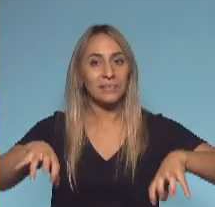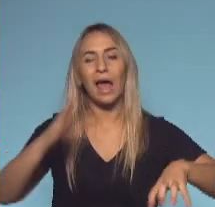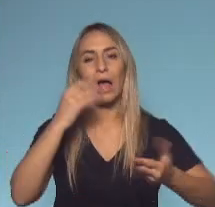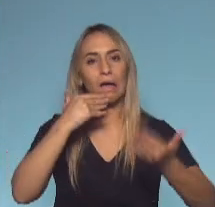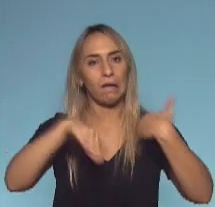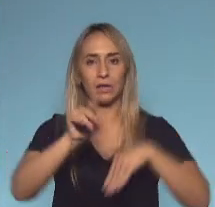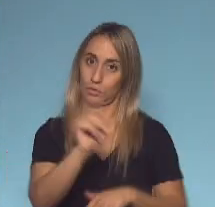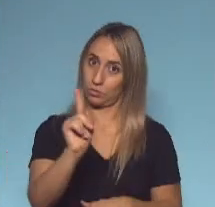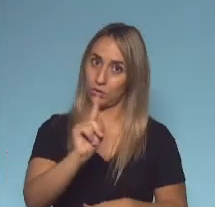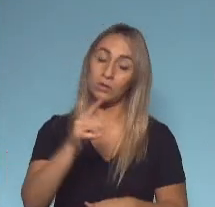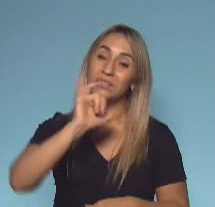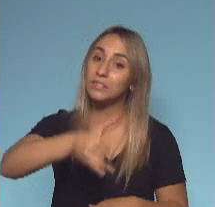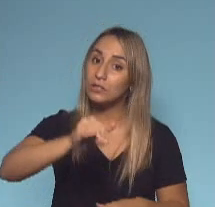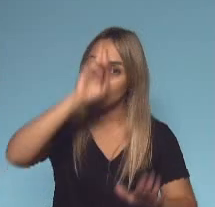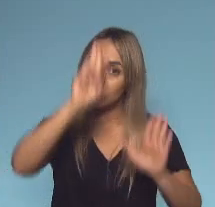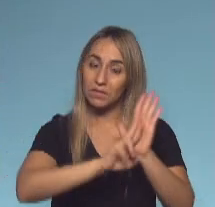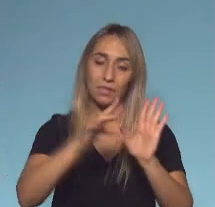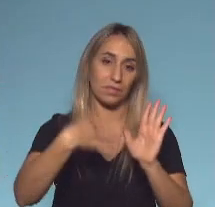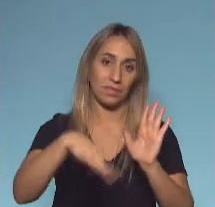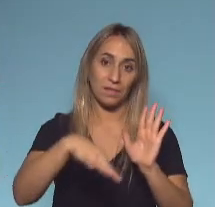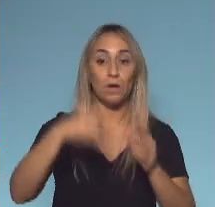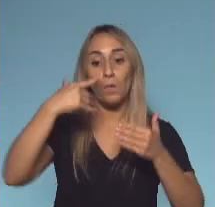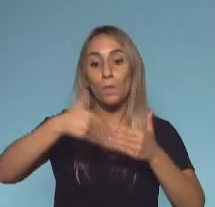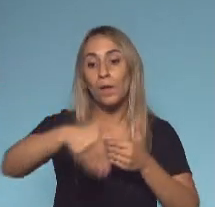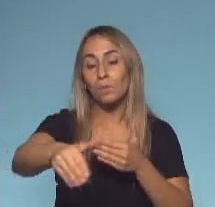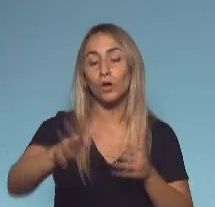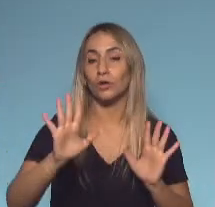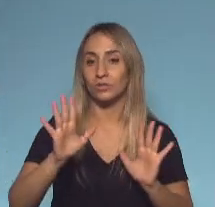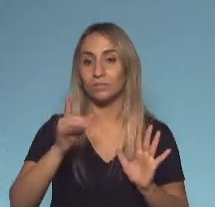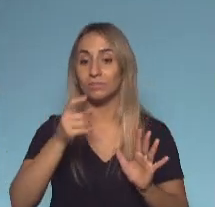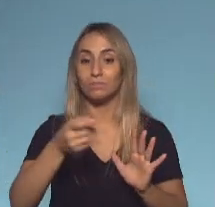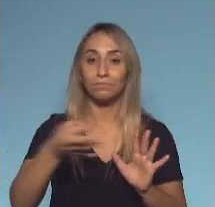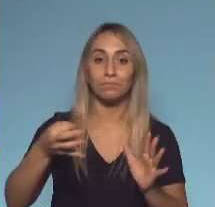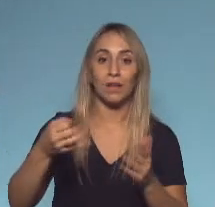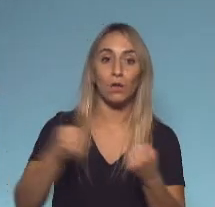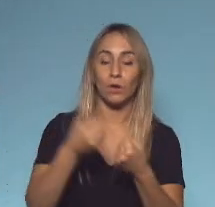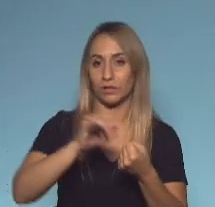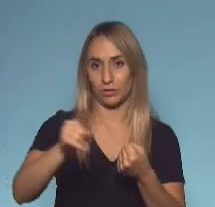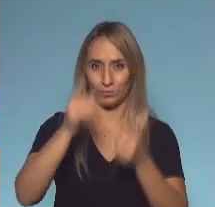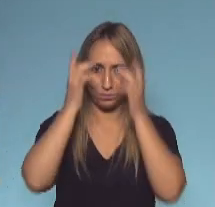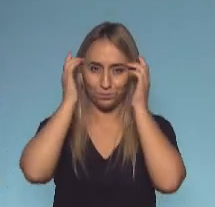tengan que sí o sí respetar estos acuerdos. Veremos sí, durante la semana efectivamente qué es a lo que se llega. Nasa, ¿no? Cortito,